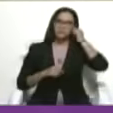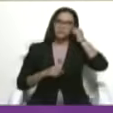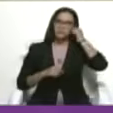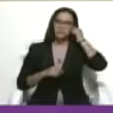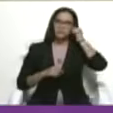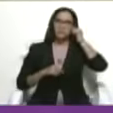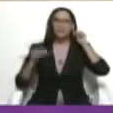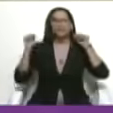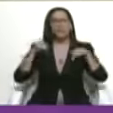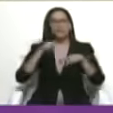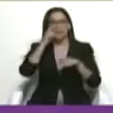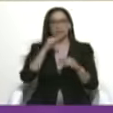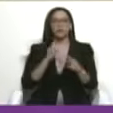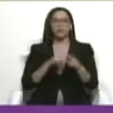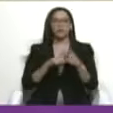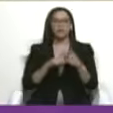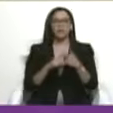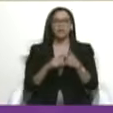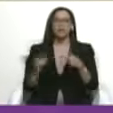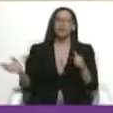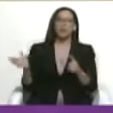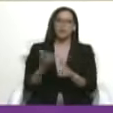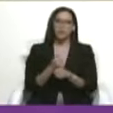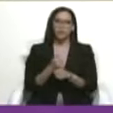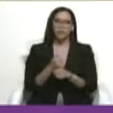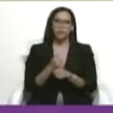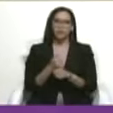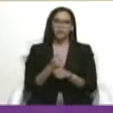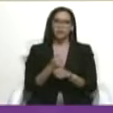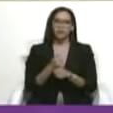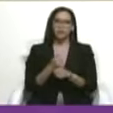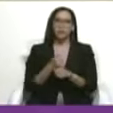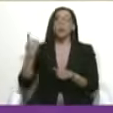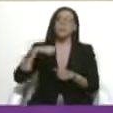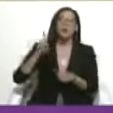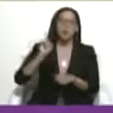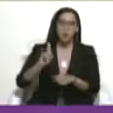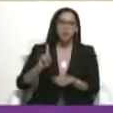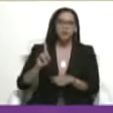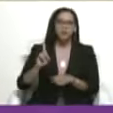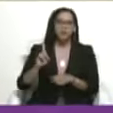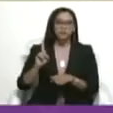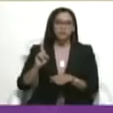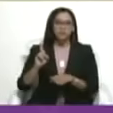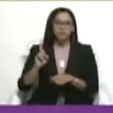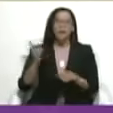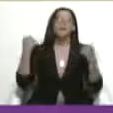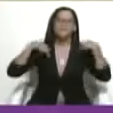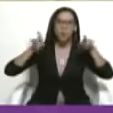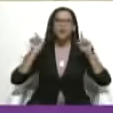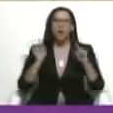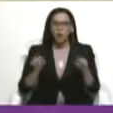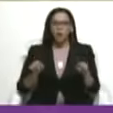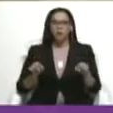Y este año entonces le hemos descubierto, por lo menos, por ahora,